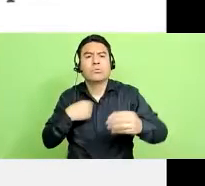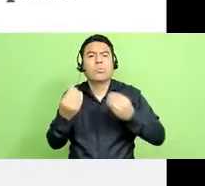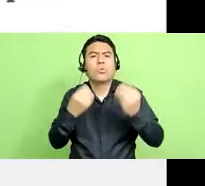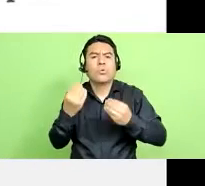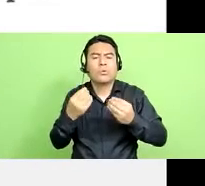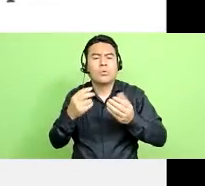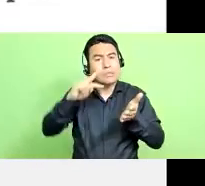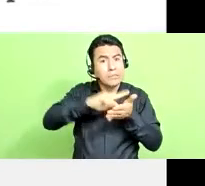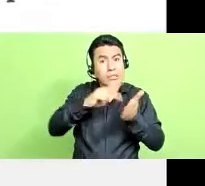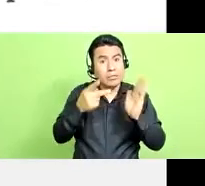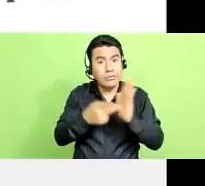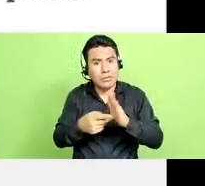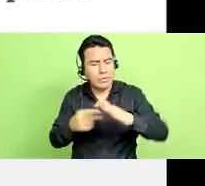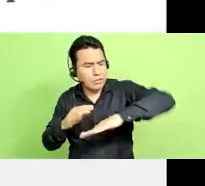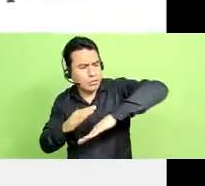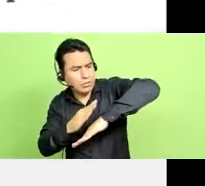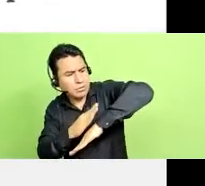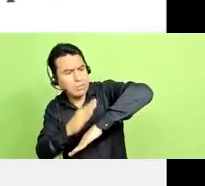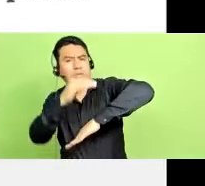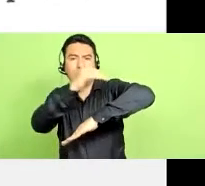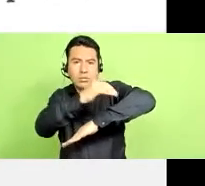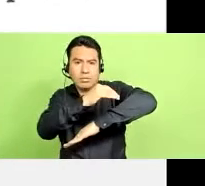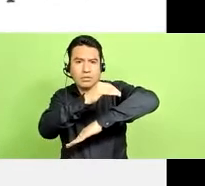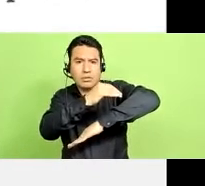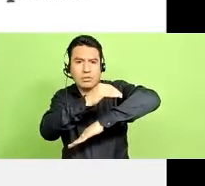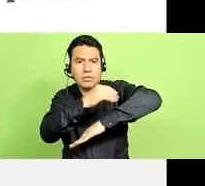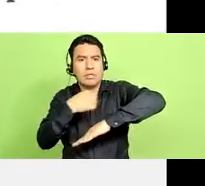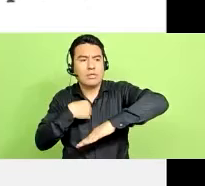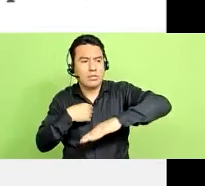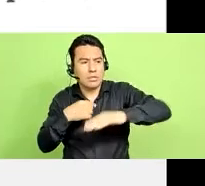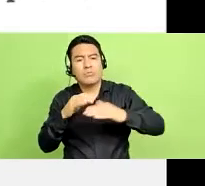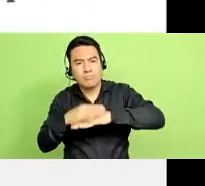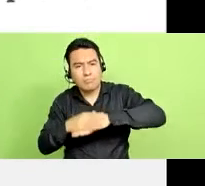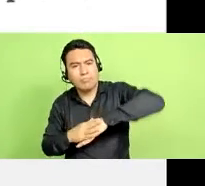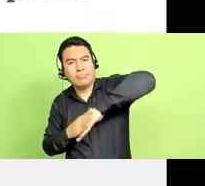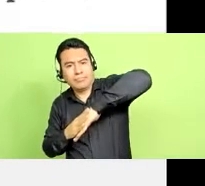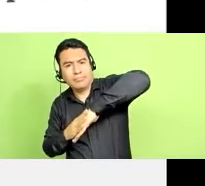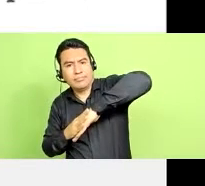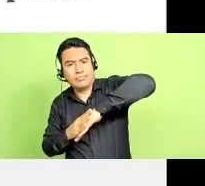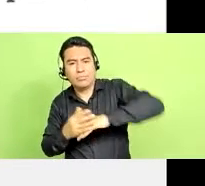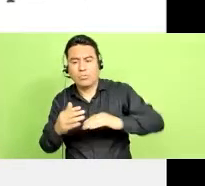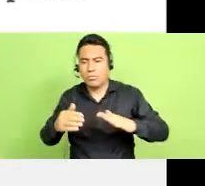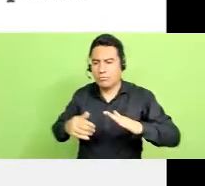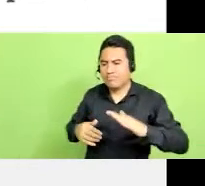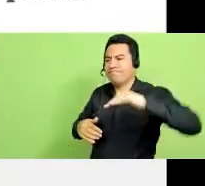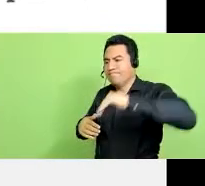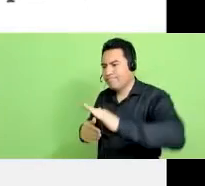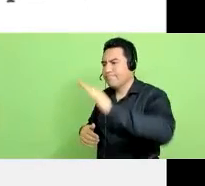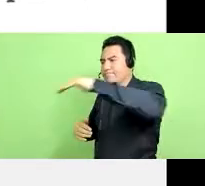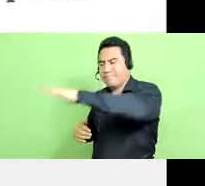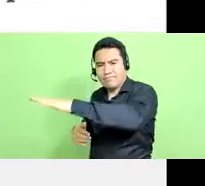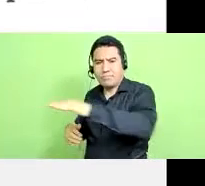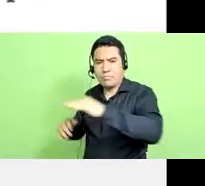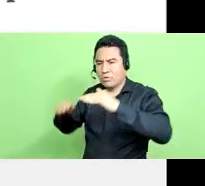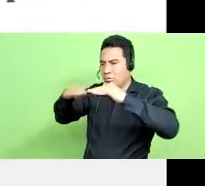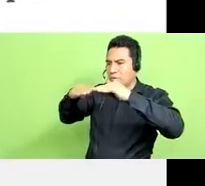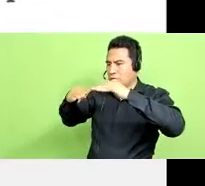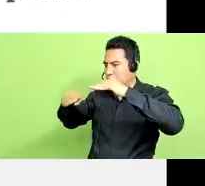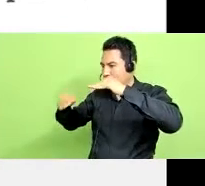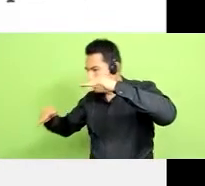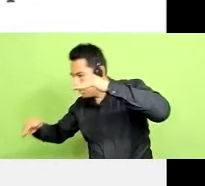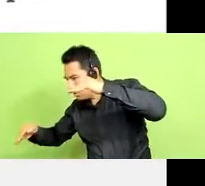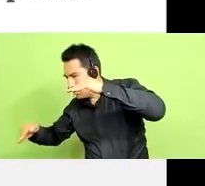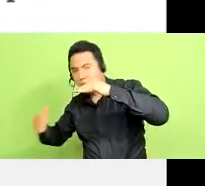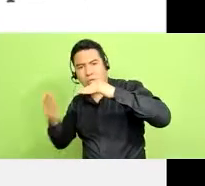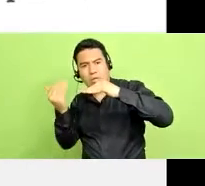identifiqué tengo que salvar la cabeza si tengo un desnivel de 15 centímetros